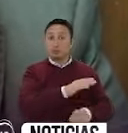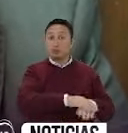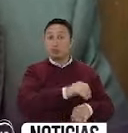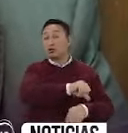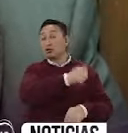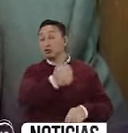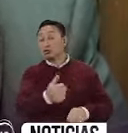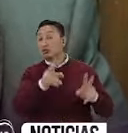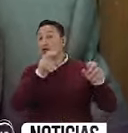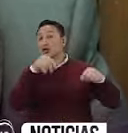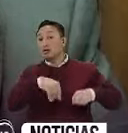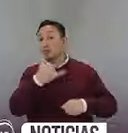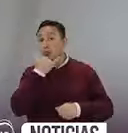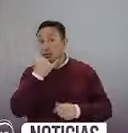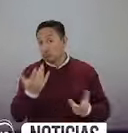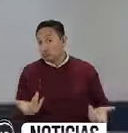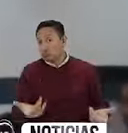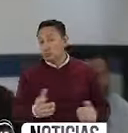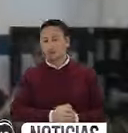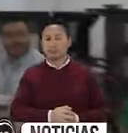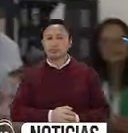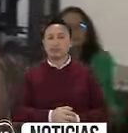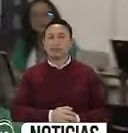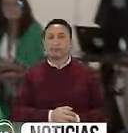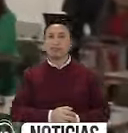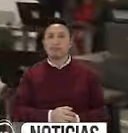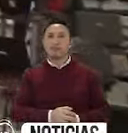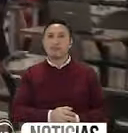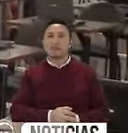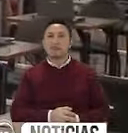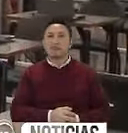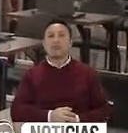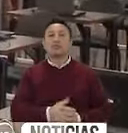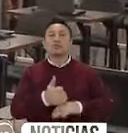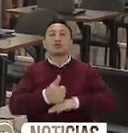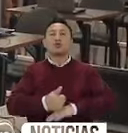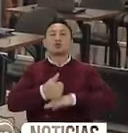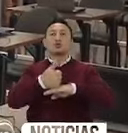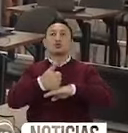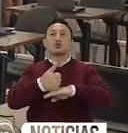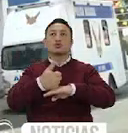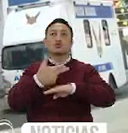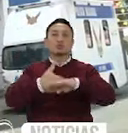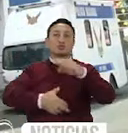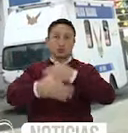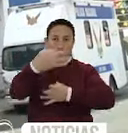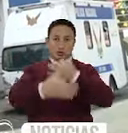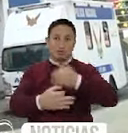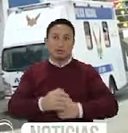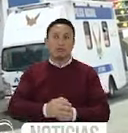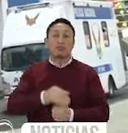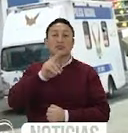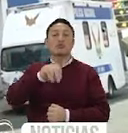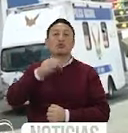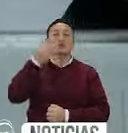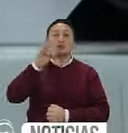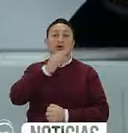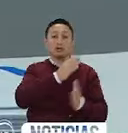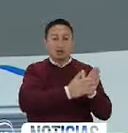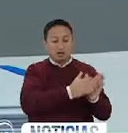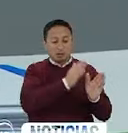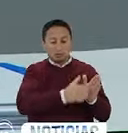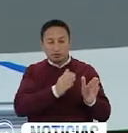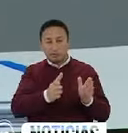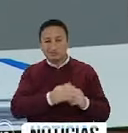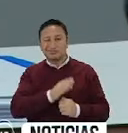no sean simplemente una equivocación. Lo único cierto es que la selección de jueces para la Corte Nacional desde el 2019 ha estado de tumbo